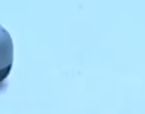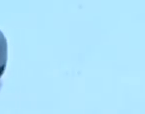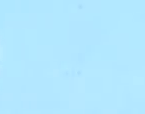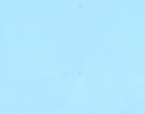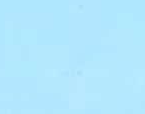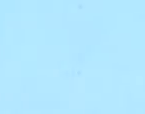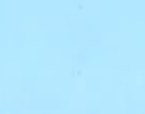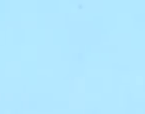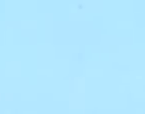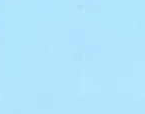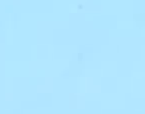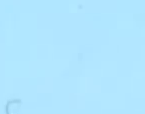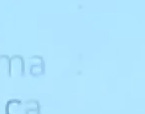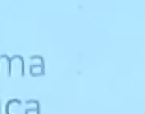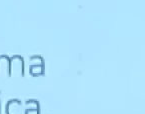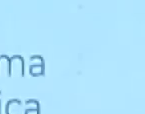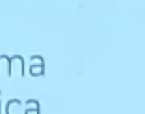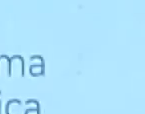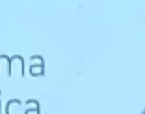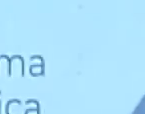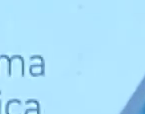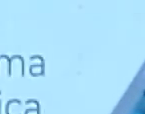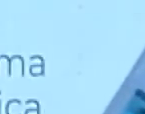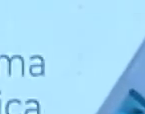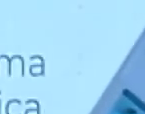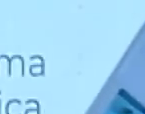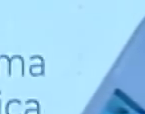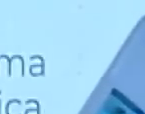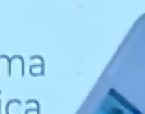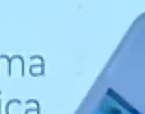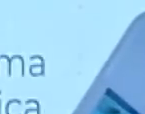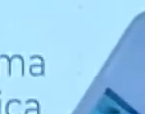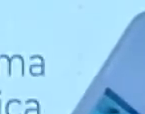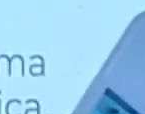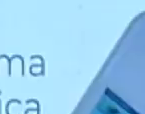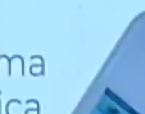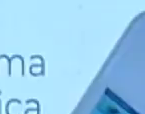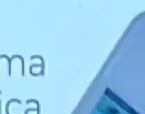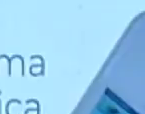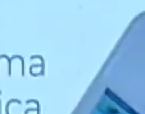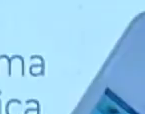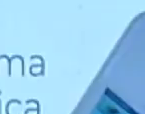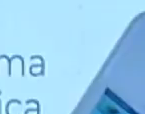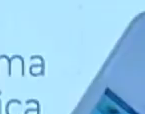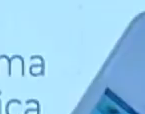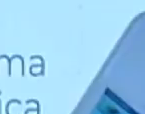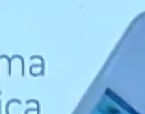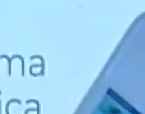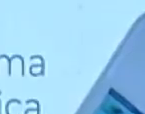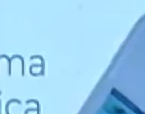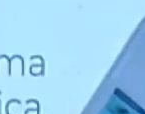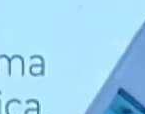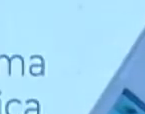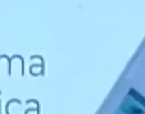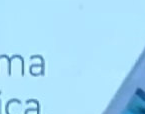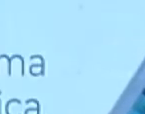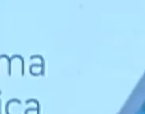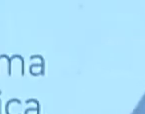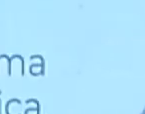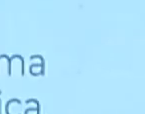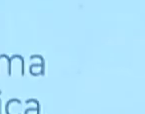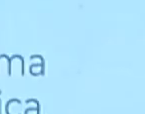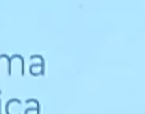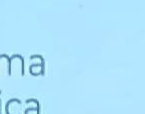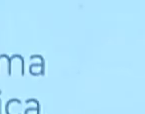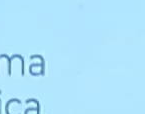integrado SAI. Que garantiza un elector, un voto. activada a través del sistema de autenticación